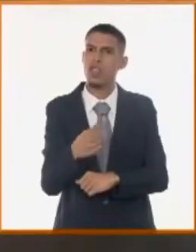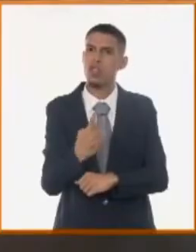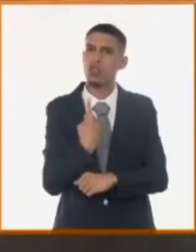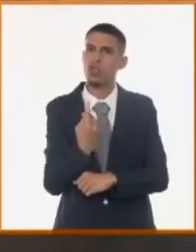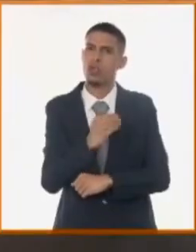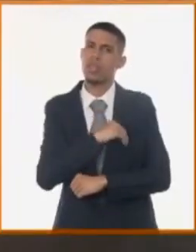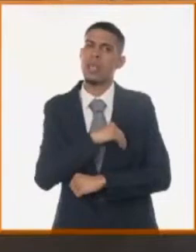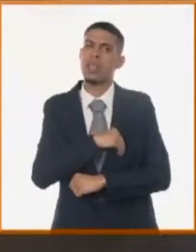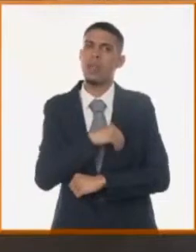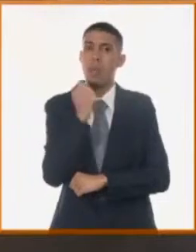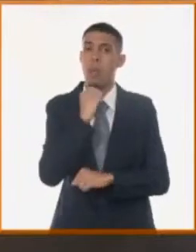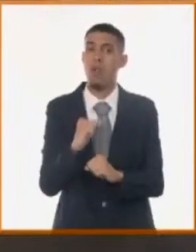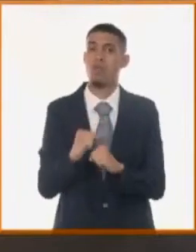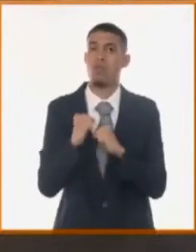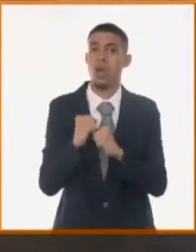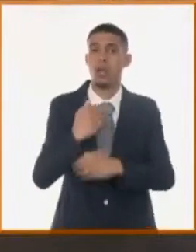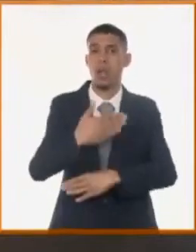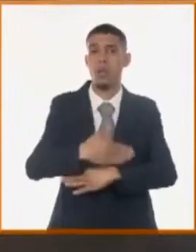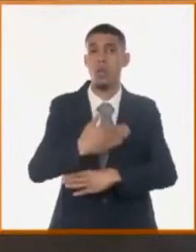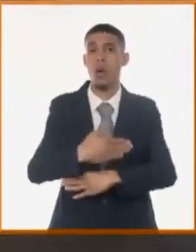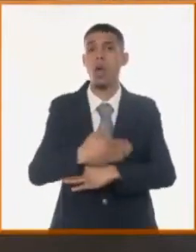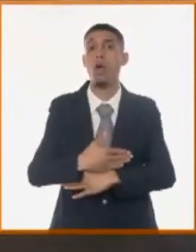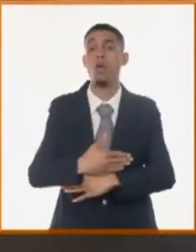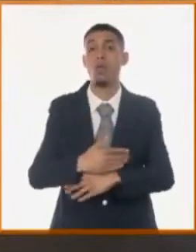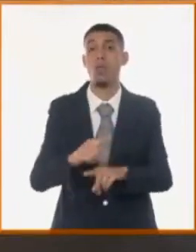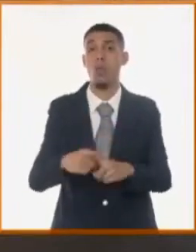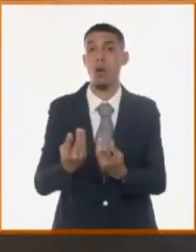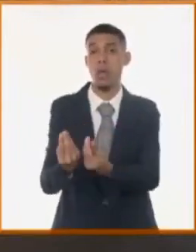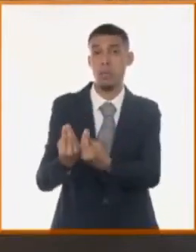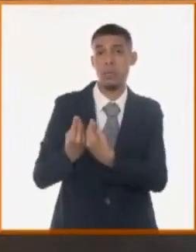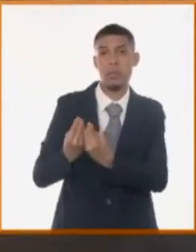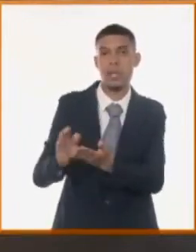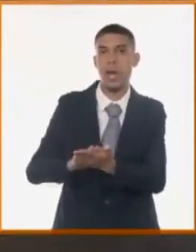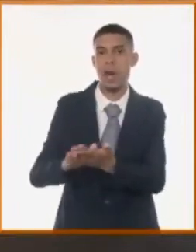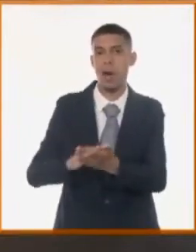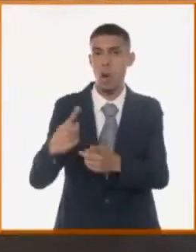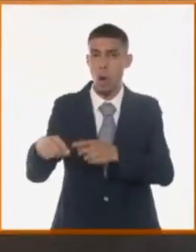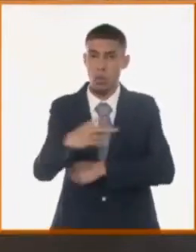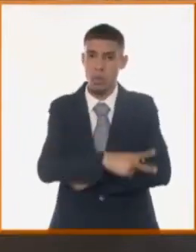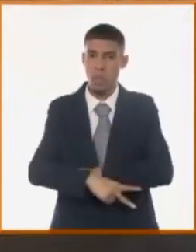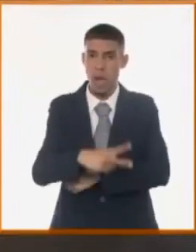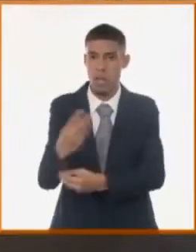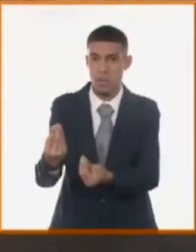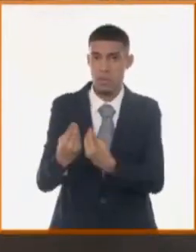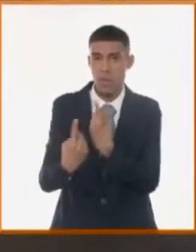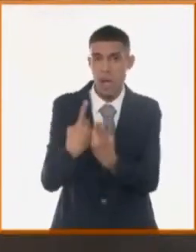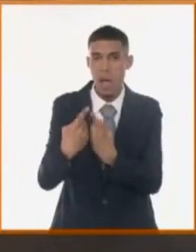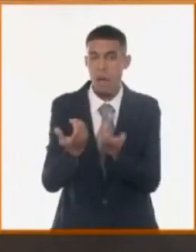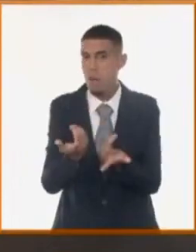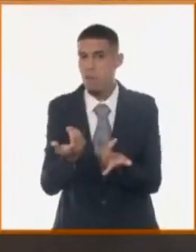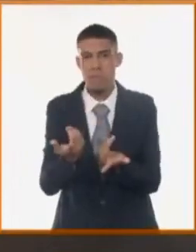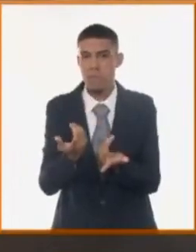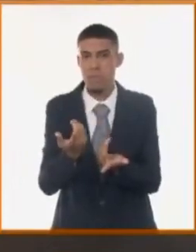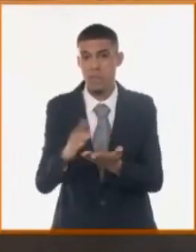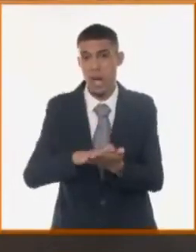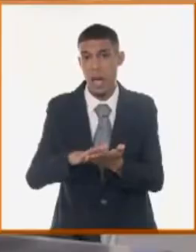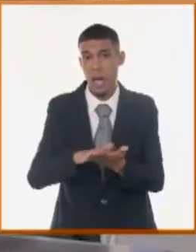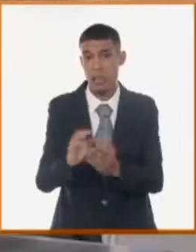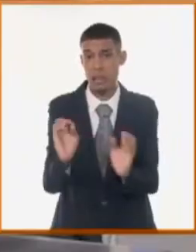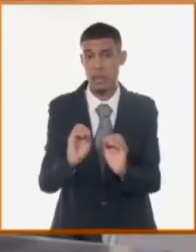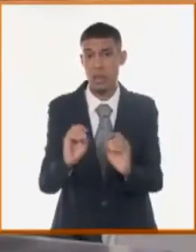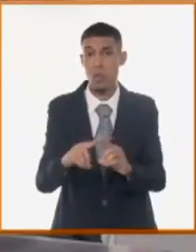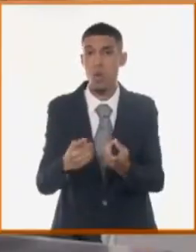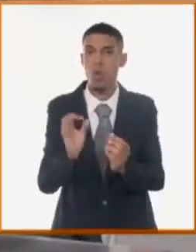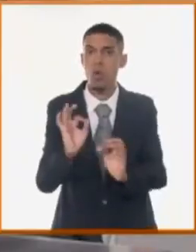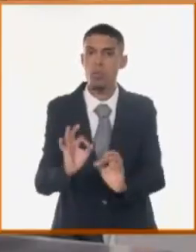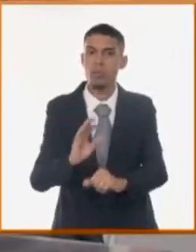que de una u otra forma, si no fuera por las competencias de ese capital humano con que contamos, competencias que además